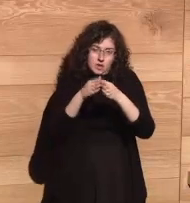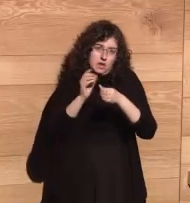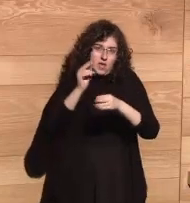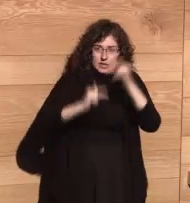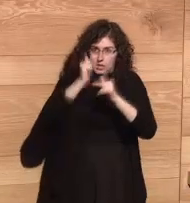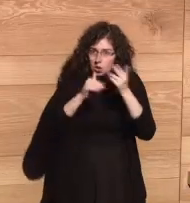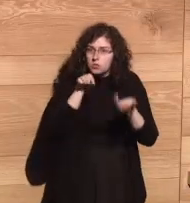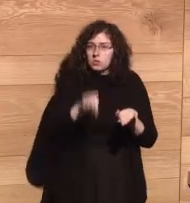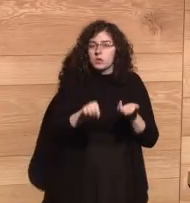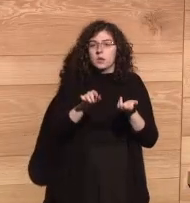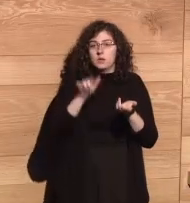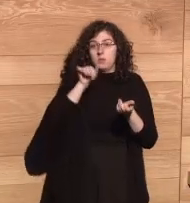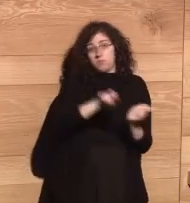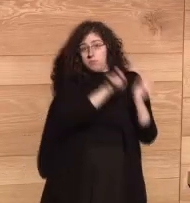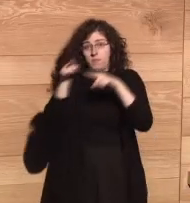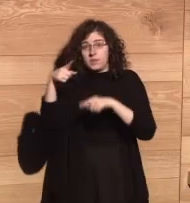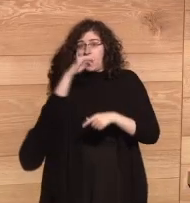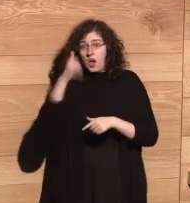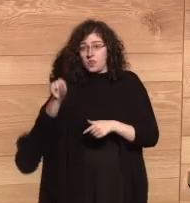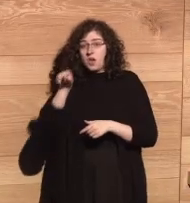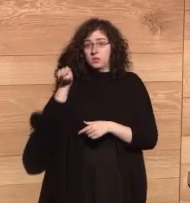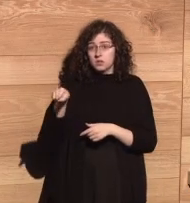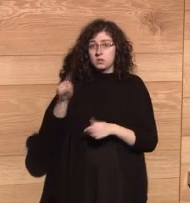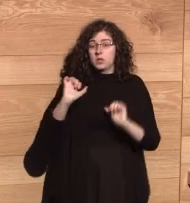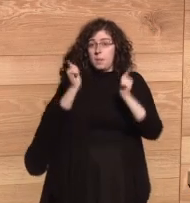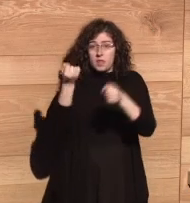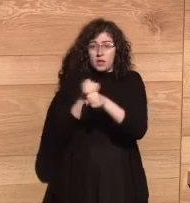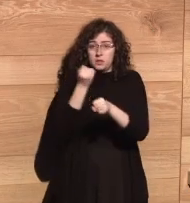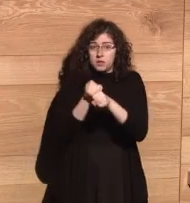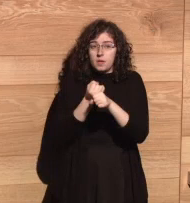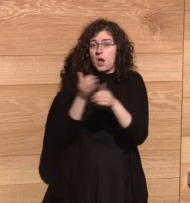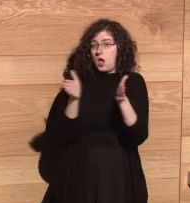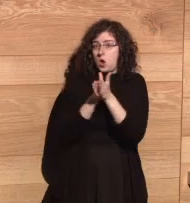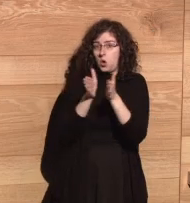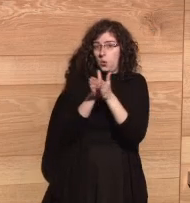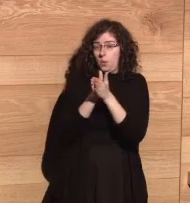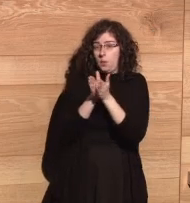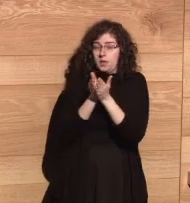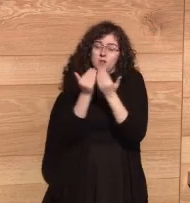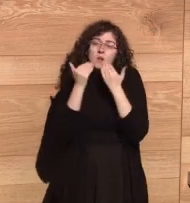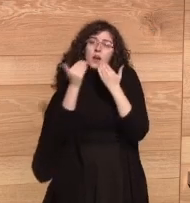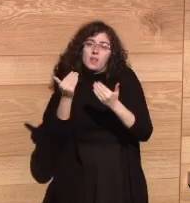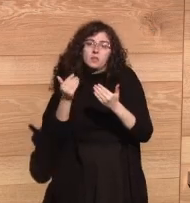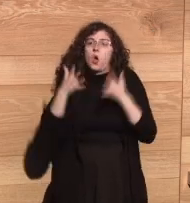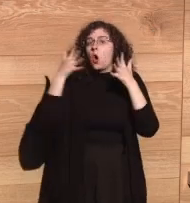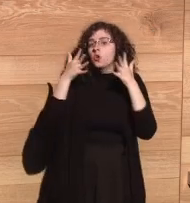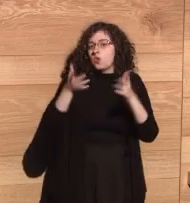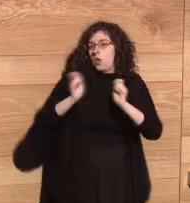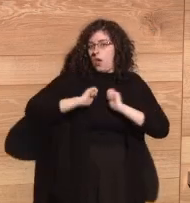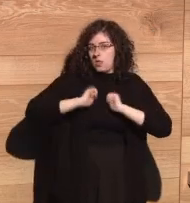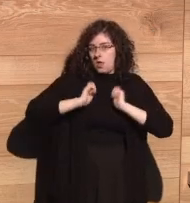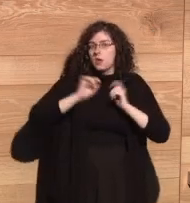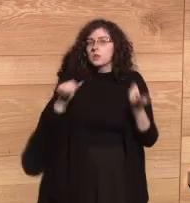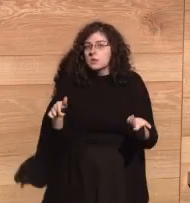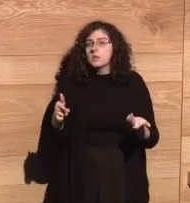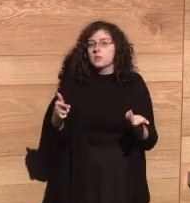acá y empecé a trabajar un poco gracias a algunos compañeros que me daban algunos tips y